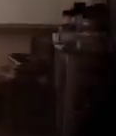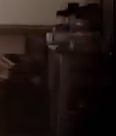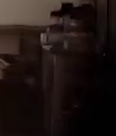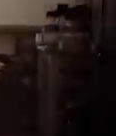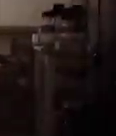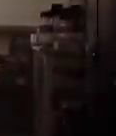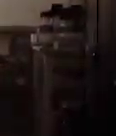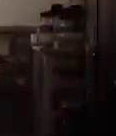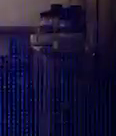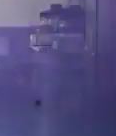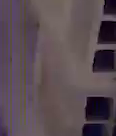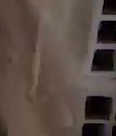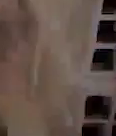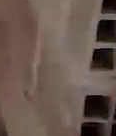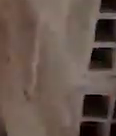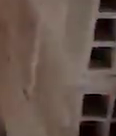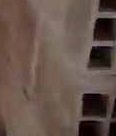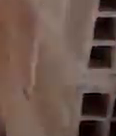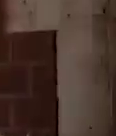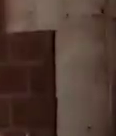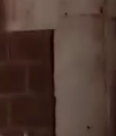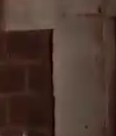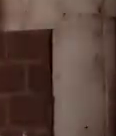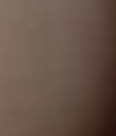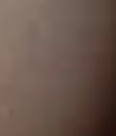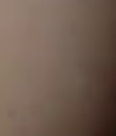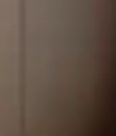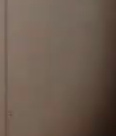baños. No lo hay.